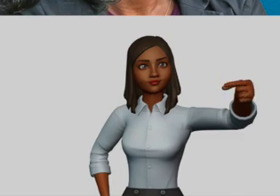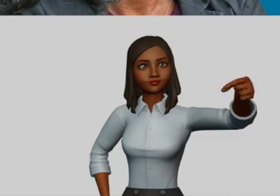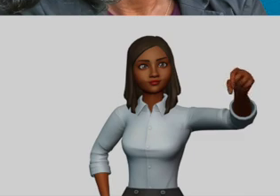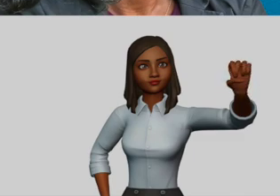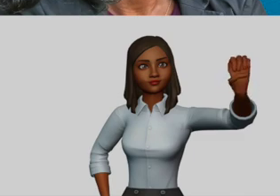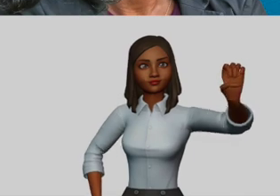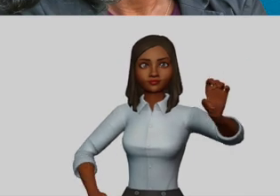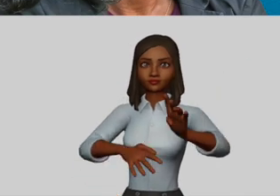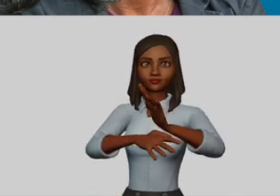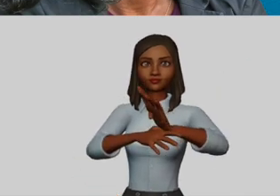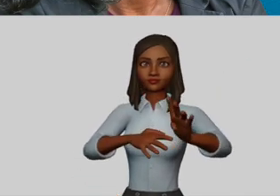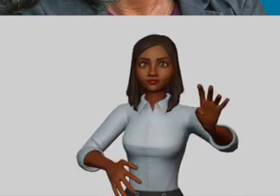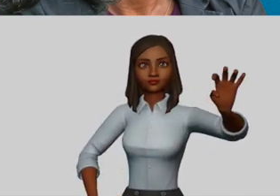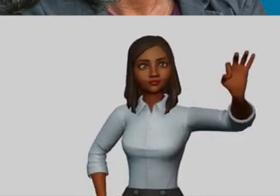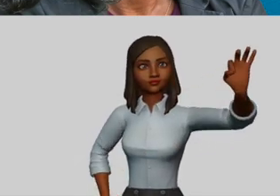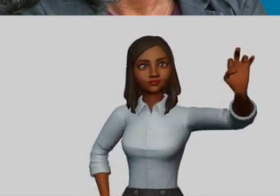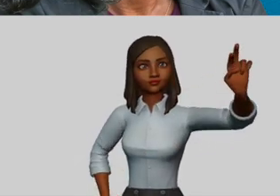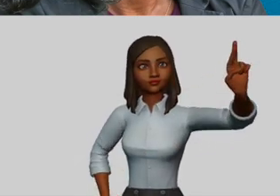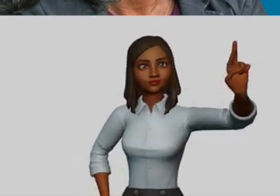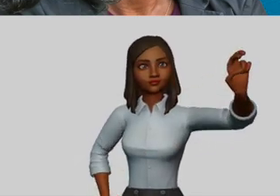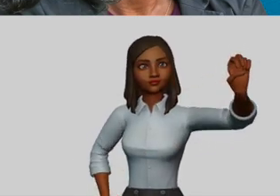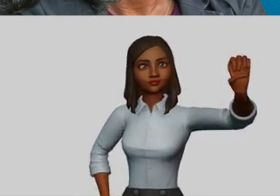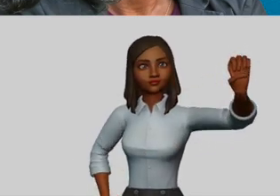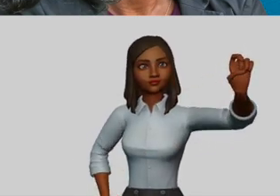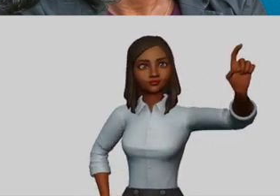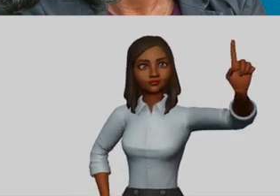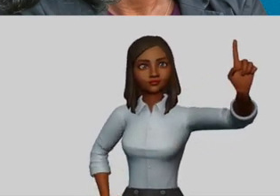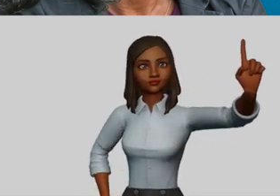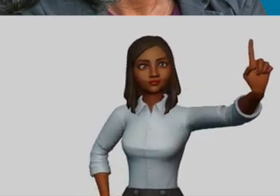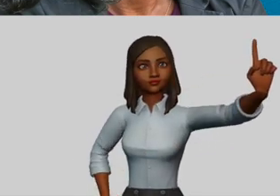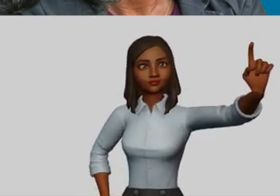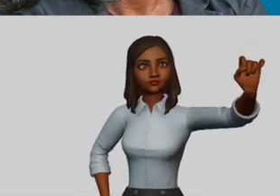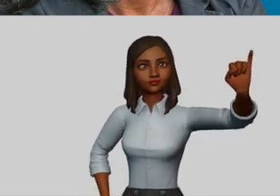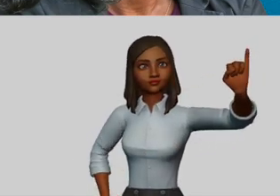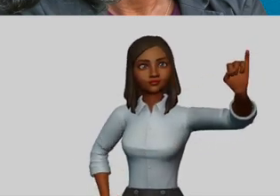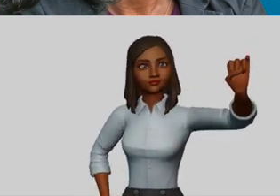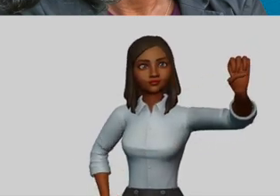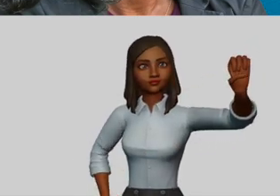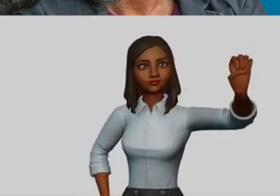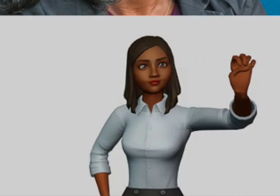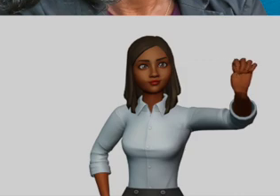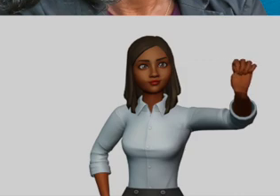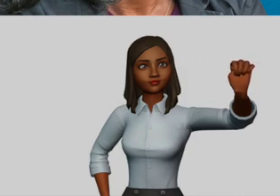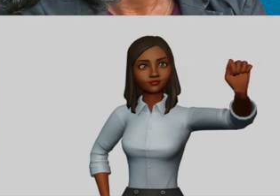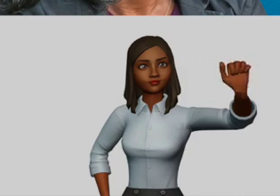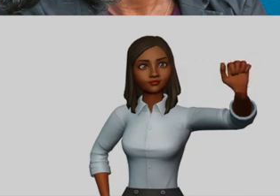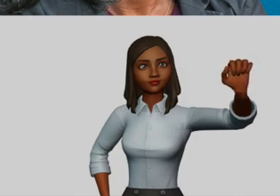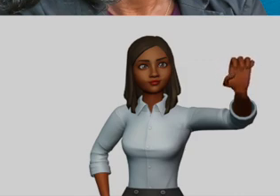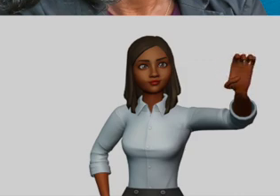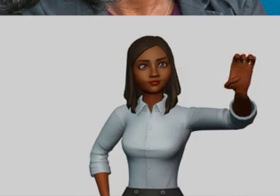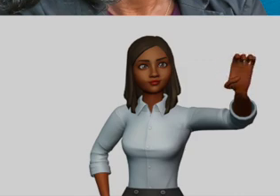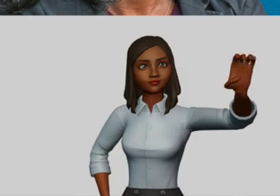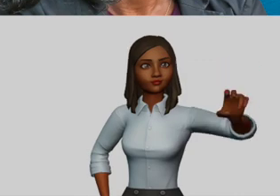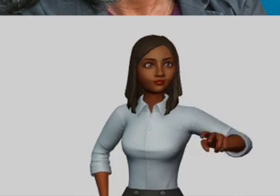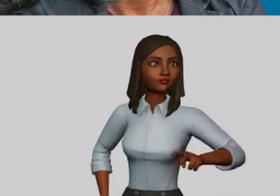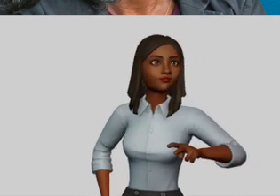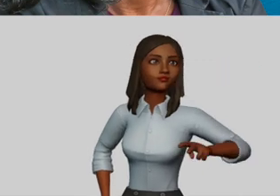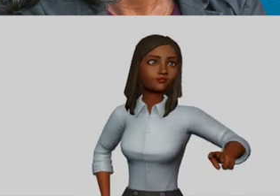secreta. Exacto. Sí. Conociste a tus dos futuros socios en tu primer